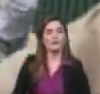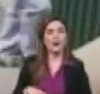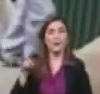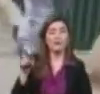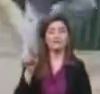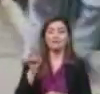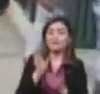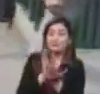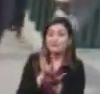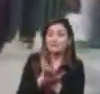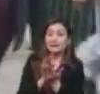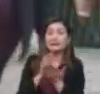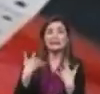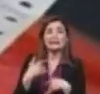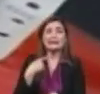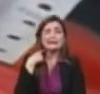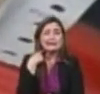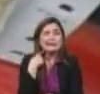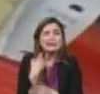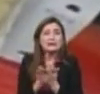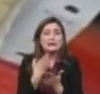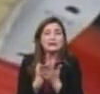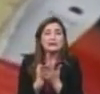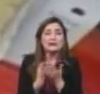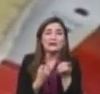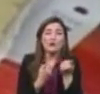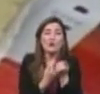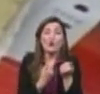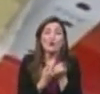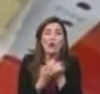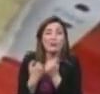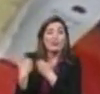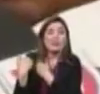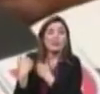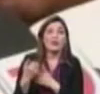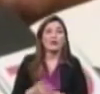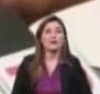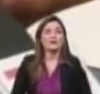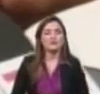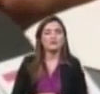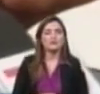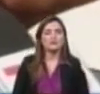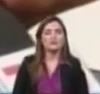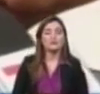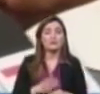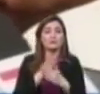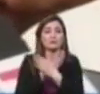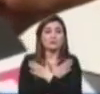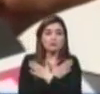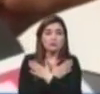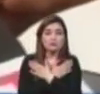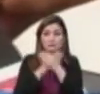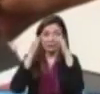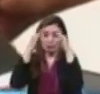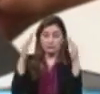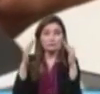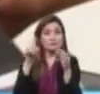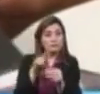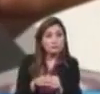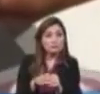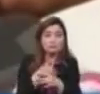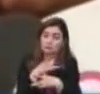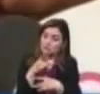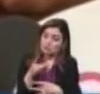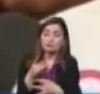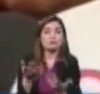IES salga de los números rojos, todos deben aportar con su responsabilidad. Quieren afiliar a las amas de casa con todo gusto,